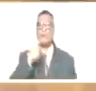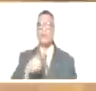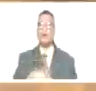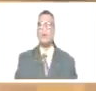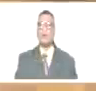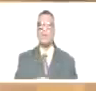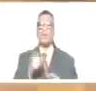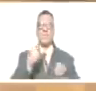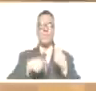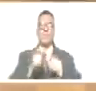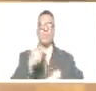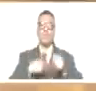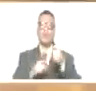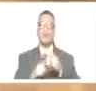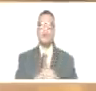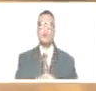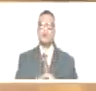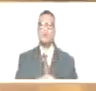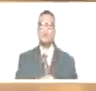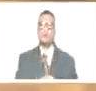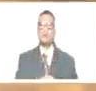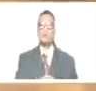negocios y